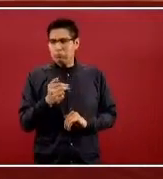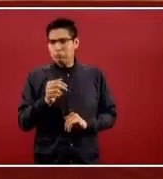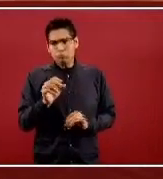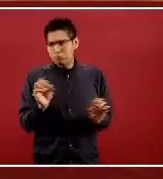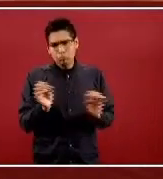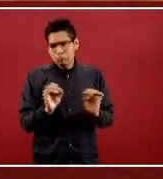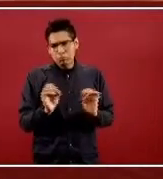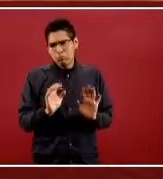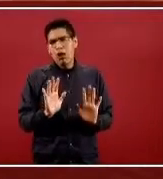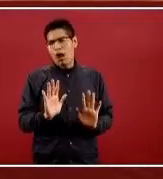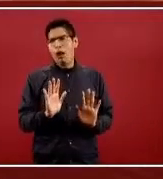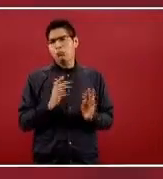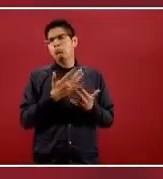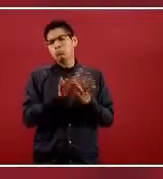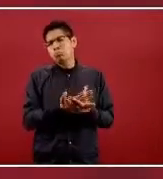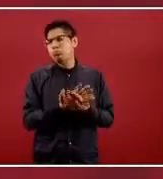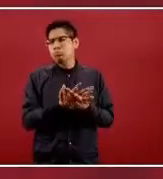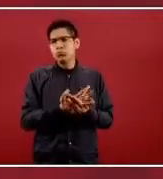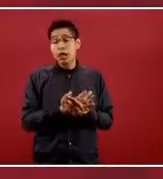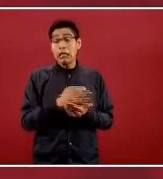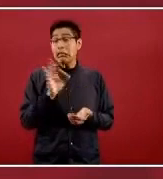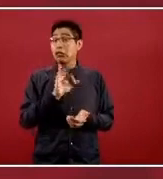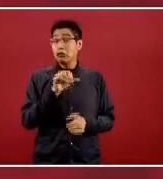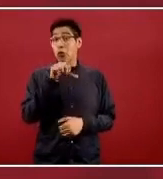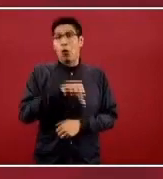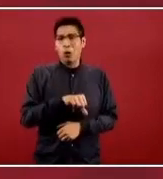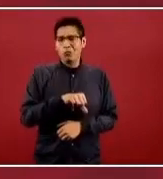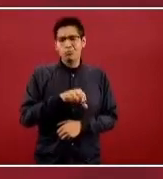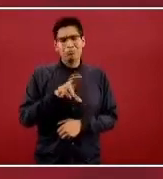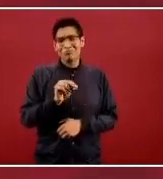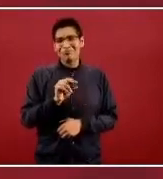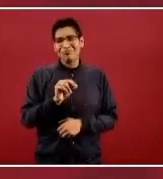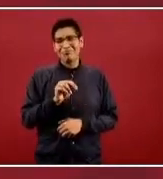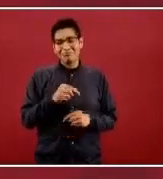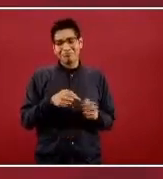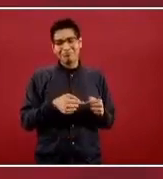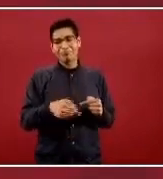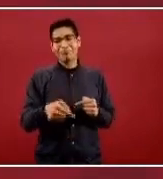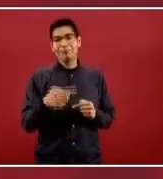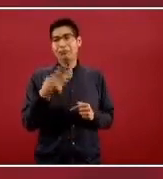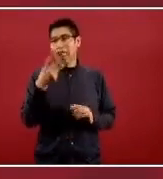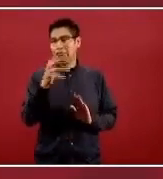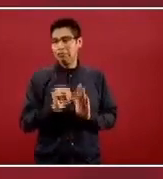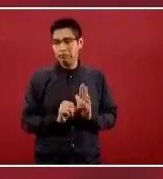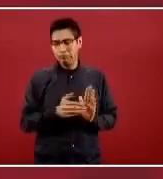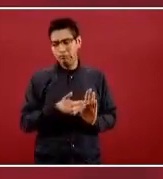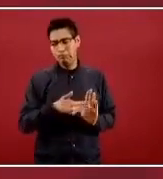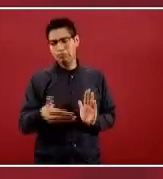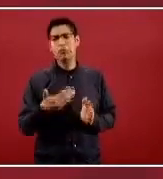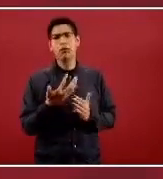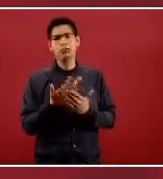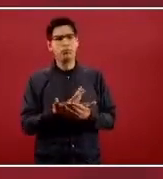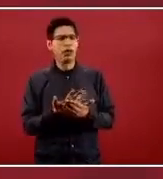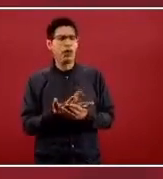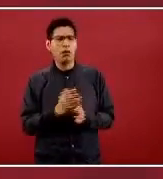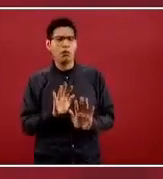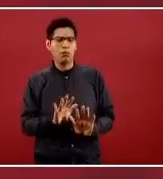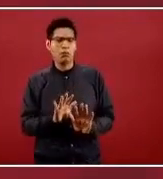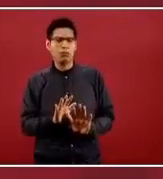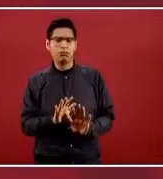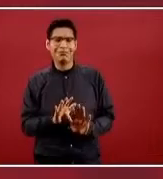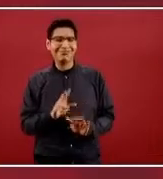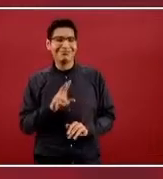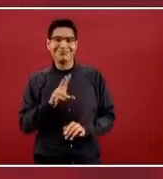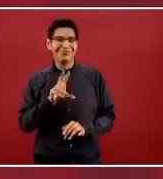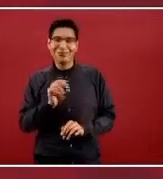muchísimas intervenciones que, si no ocurren hoy y ocurren en 3 meses, no cambian sustancialmente la situación de la